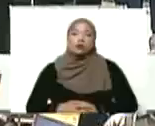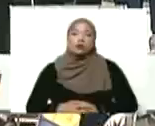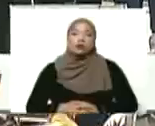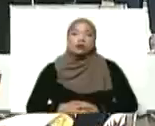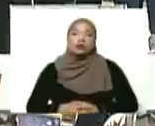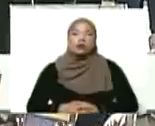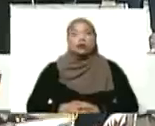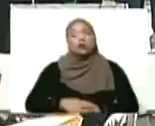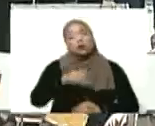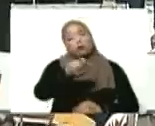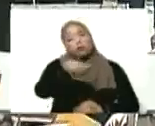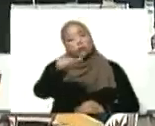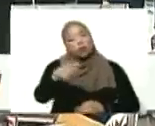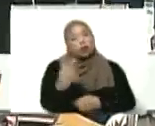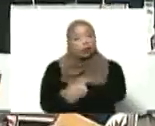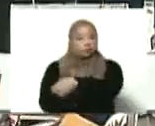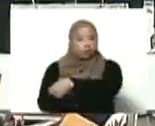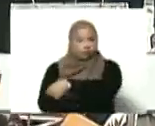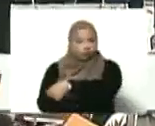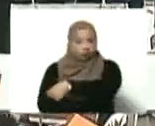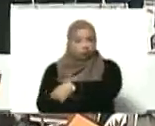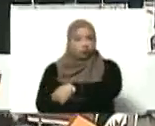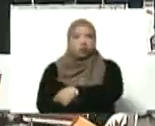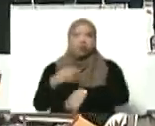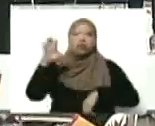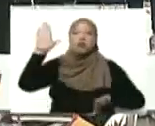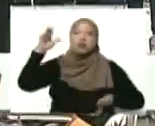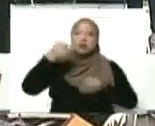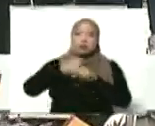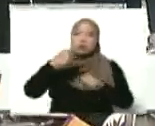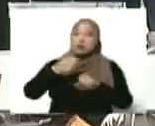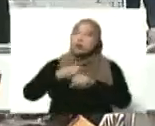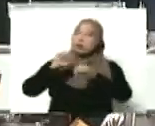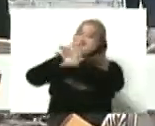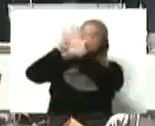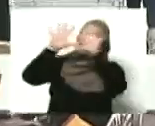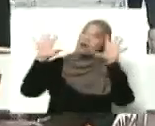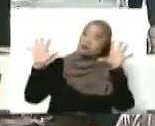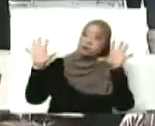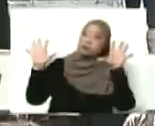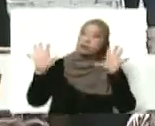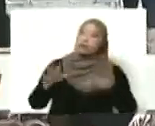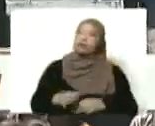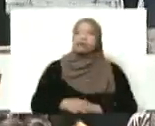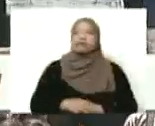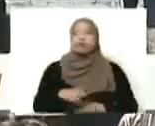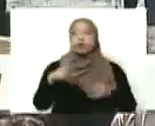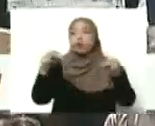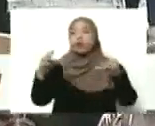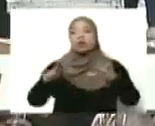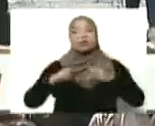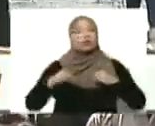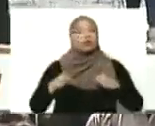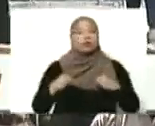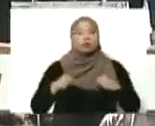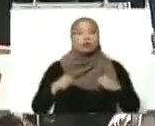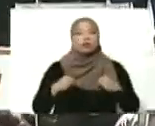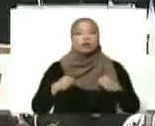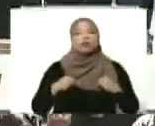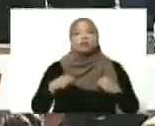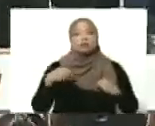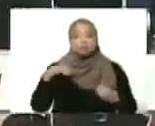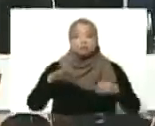Compañeros, hermanos y hermanas, este juramento de compromiso, ¿estamos claros? ¿Lo aceptamos así? Levantemos la mano